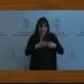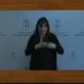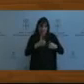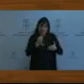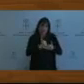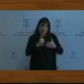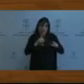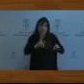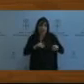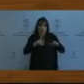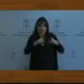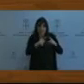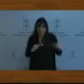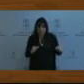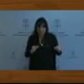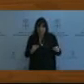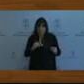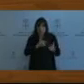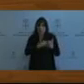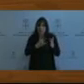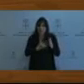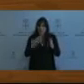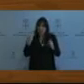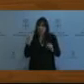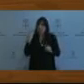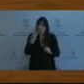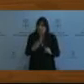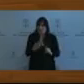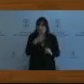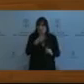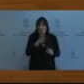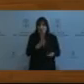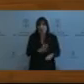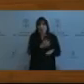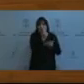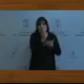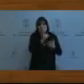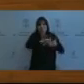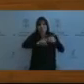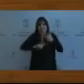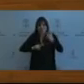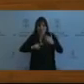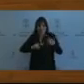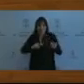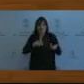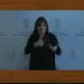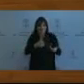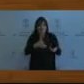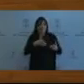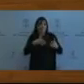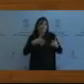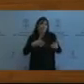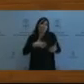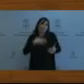específico para generar una bolsa de arrendamientos rústicos que permite el acceso a los mismos de los